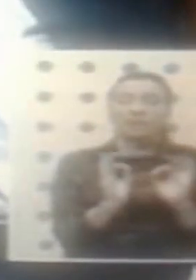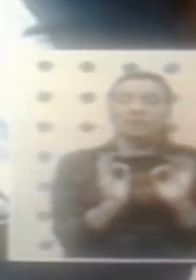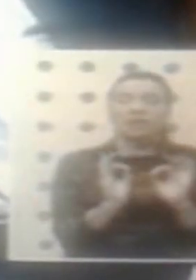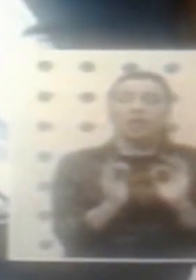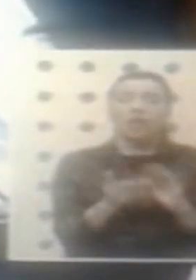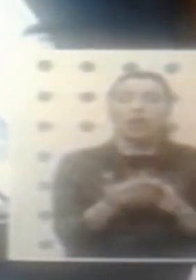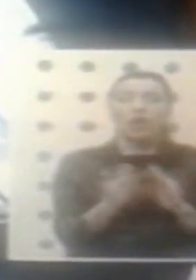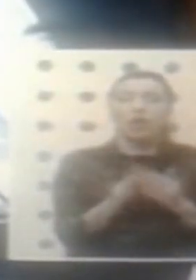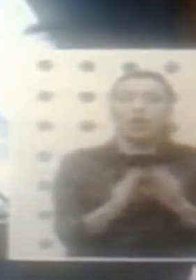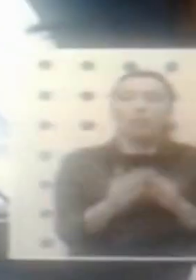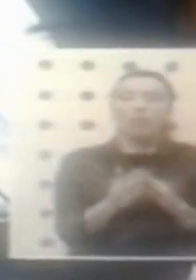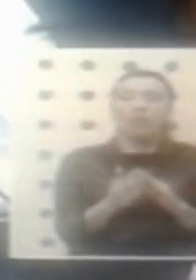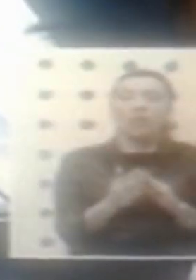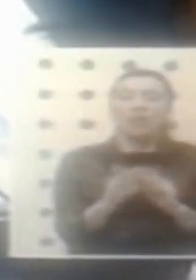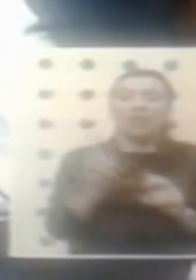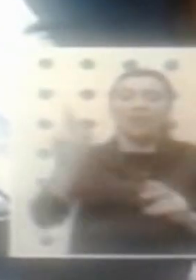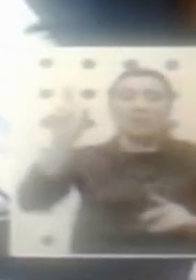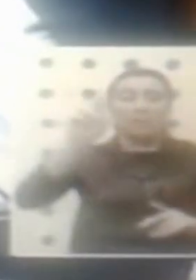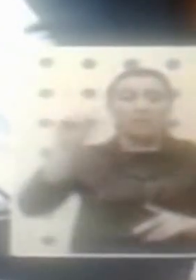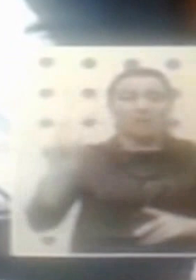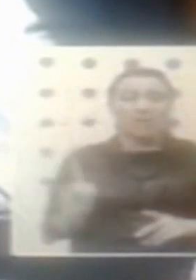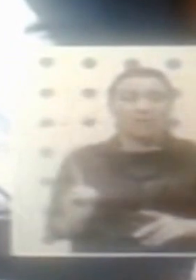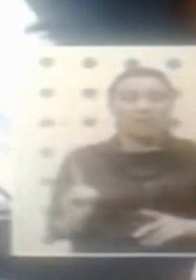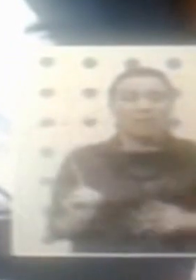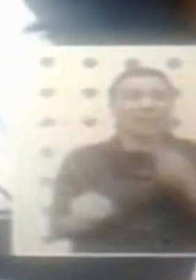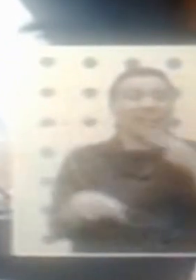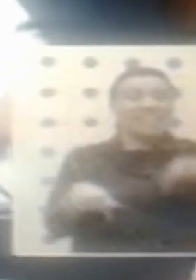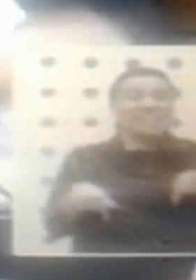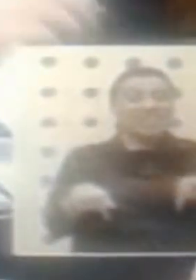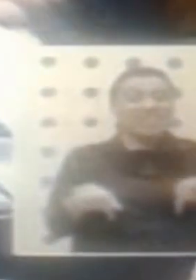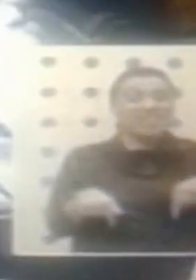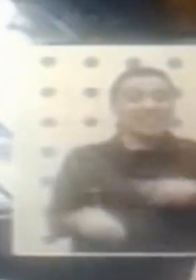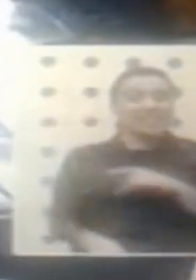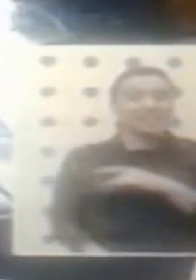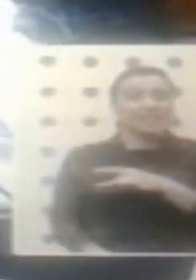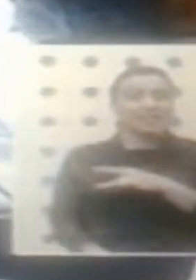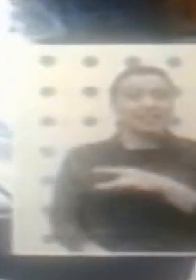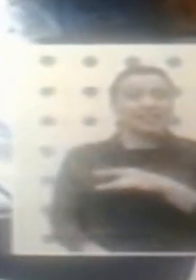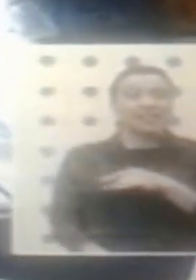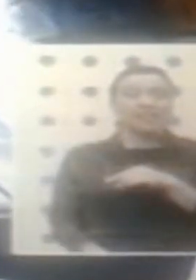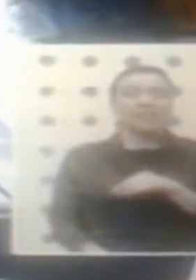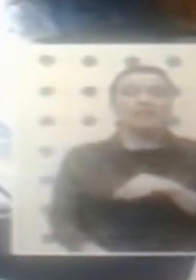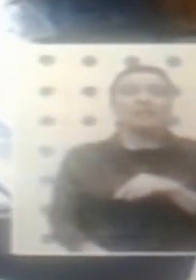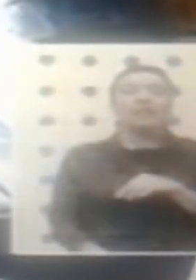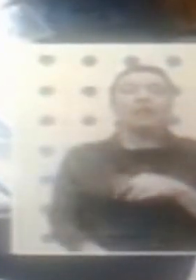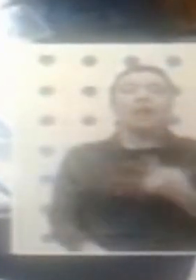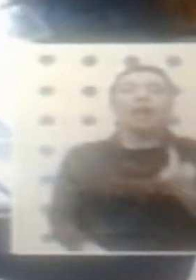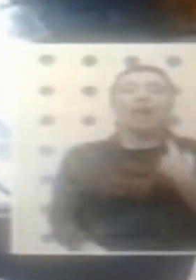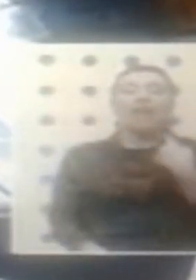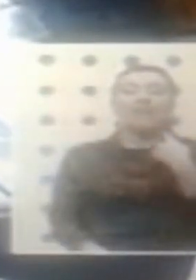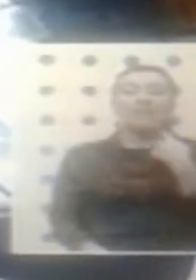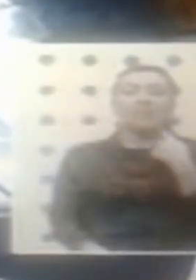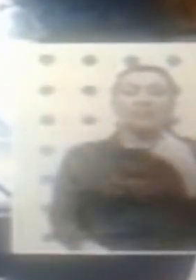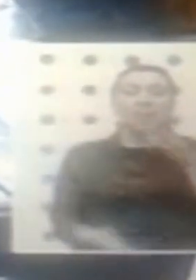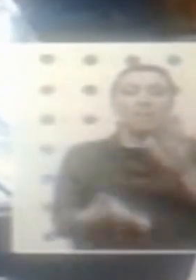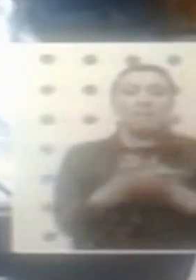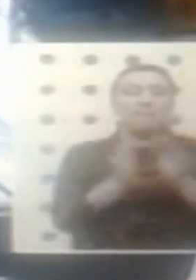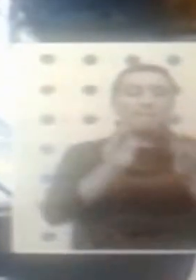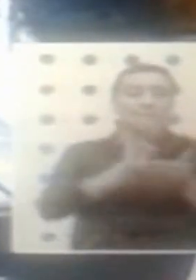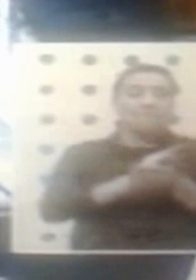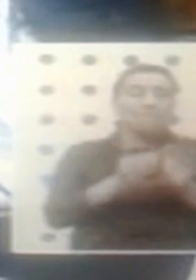particularmente con la comunidad de dominicanos residentes en nuestro país, han sido víctimas de